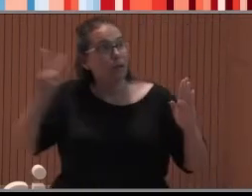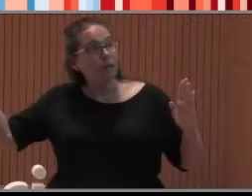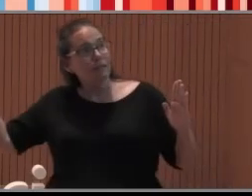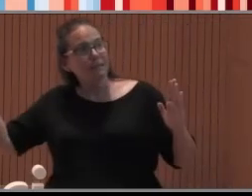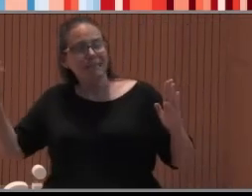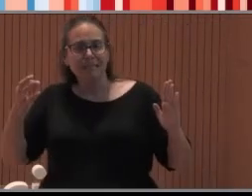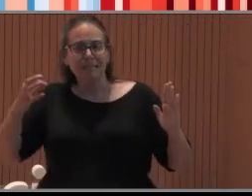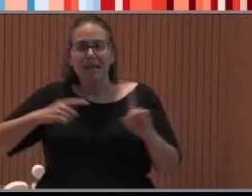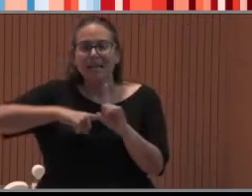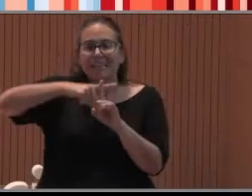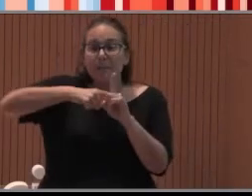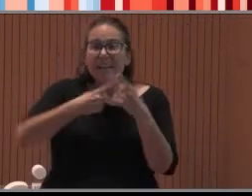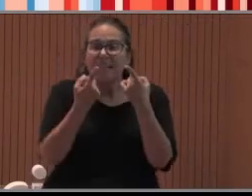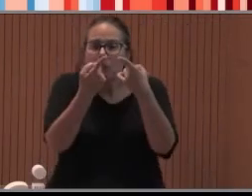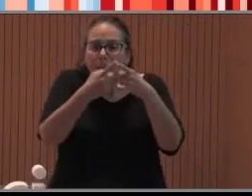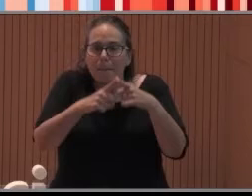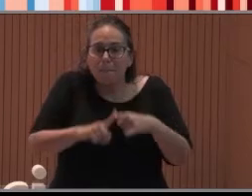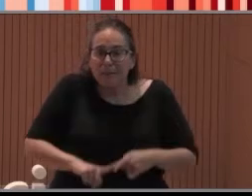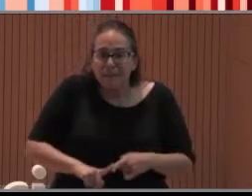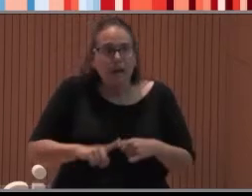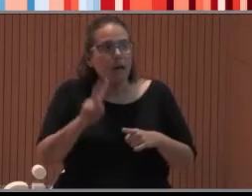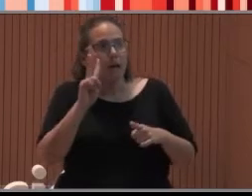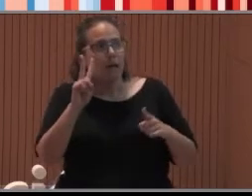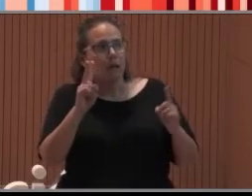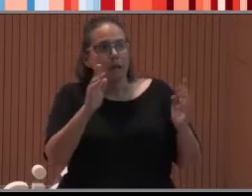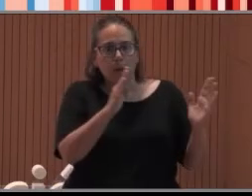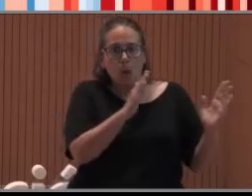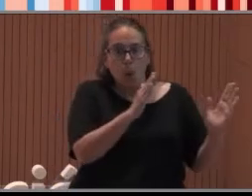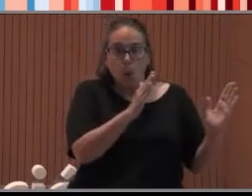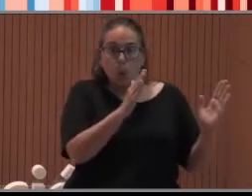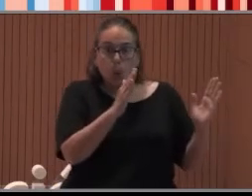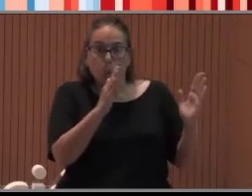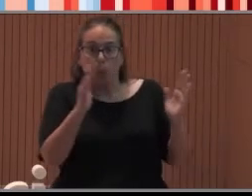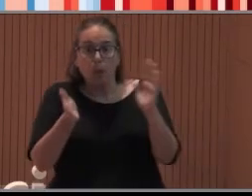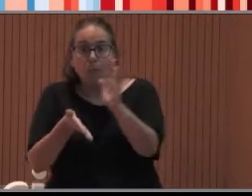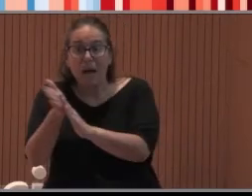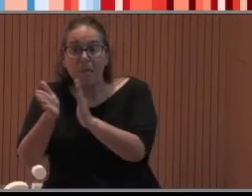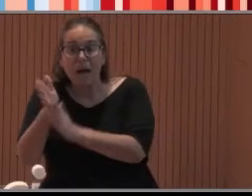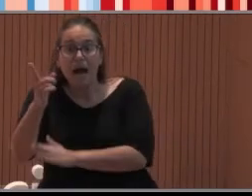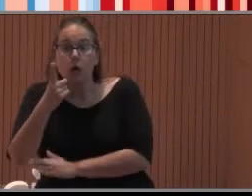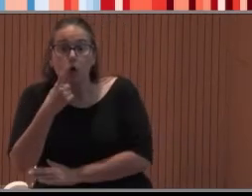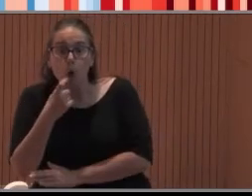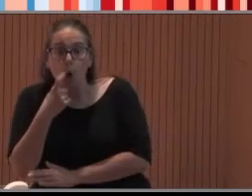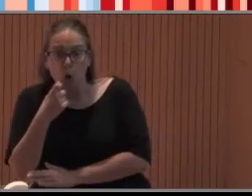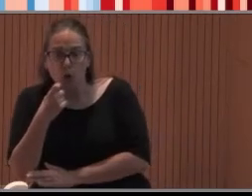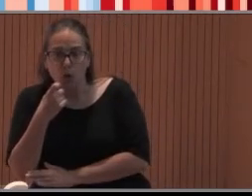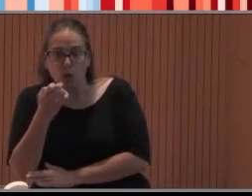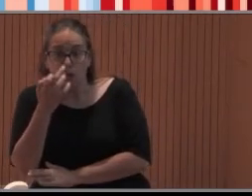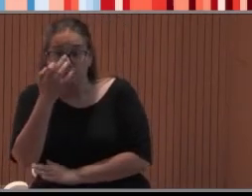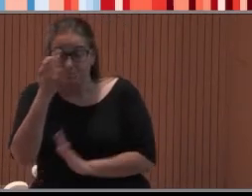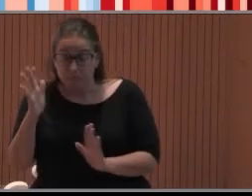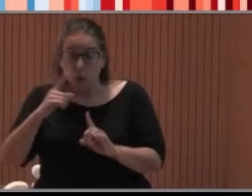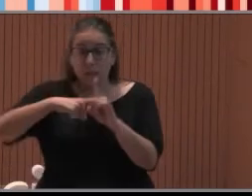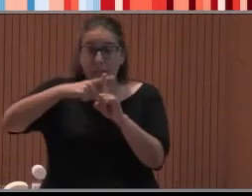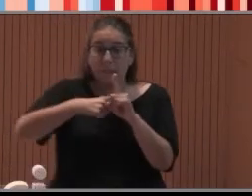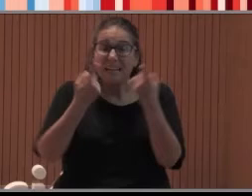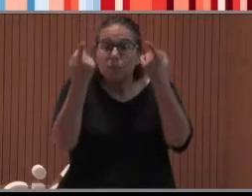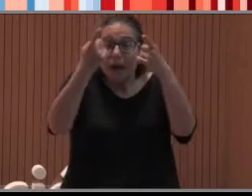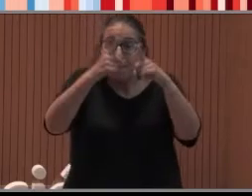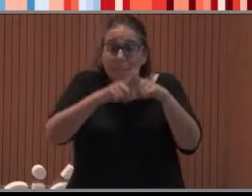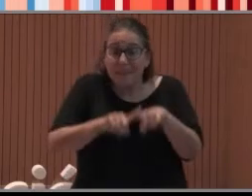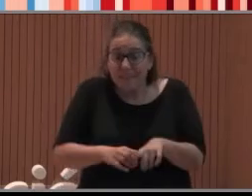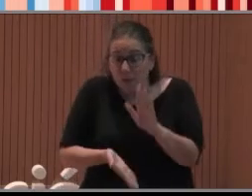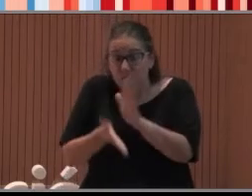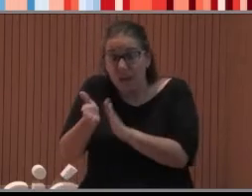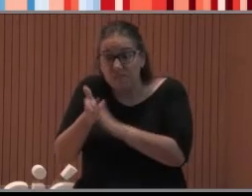las temperaturas medias, que veis que se va moviendo hacia un rojo absoluto, pero la modificación de las temperaturas medias hacia ese rojo